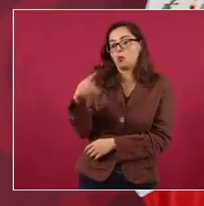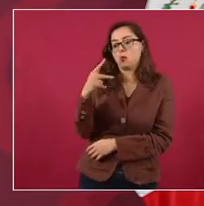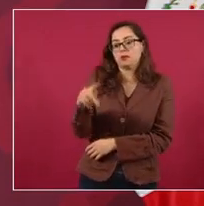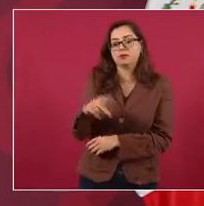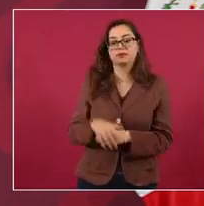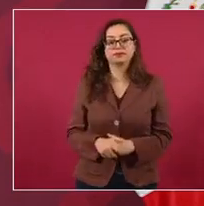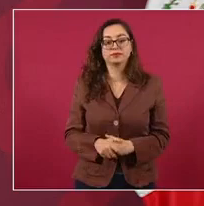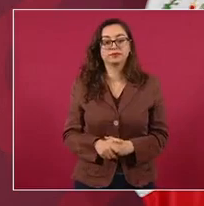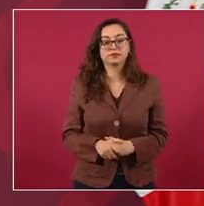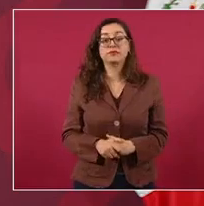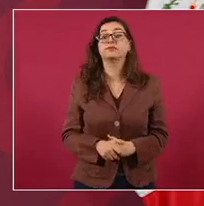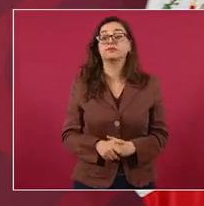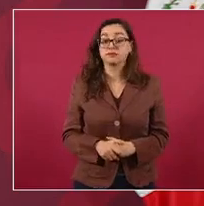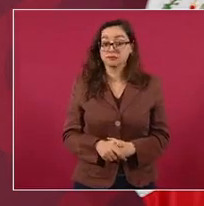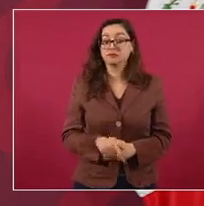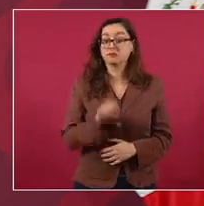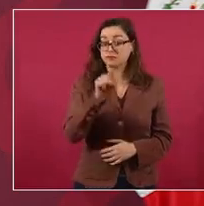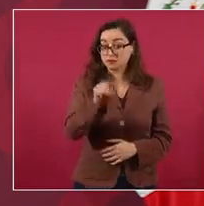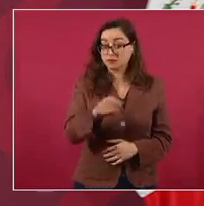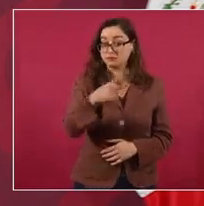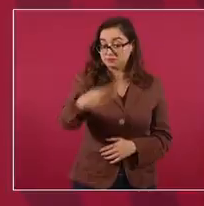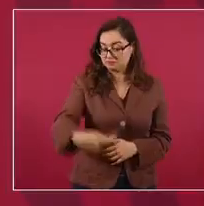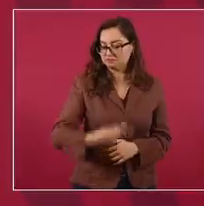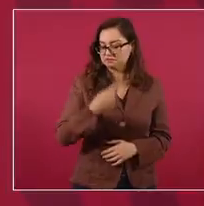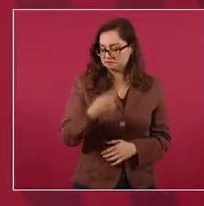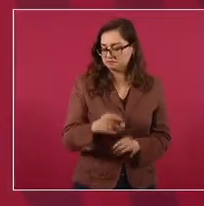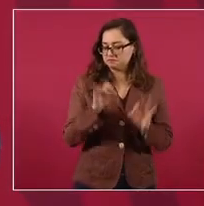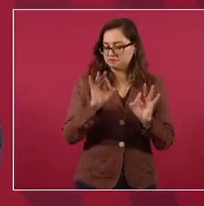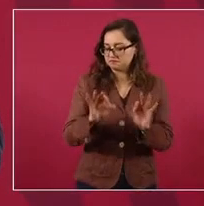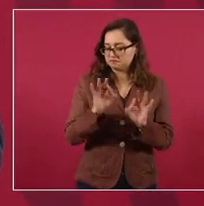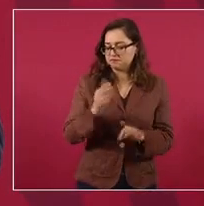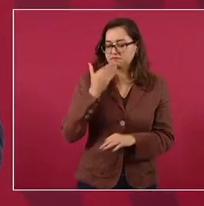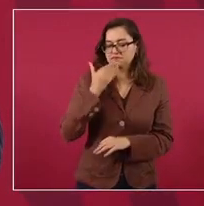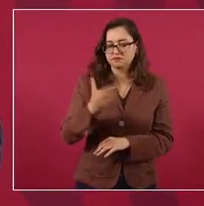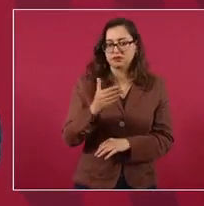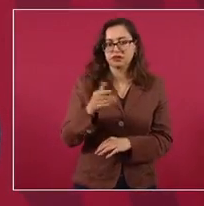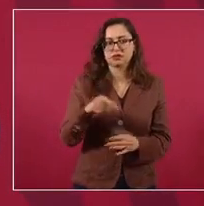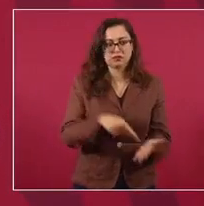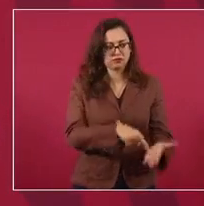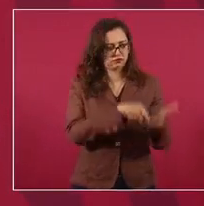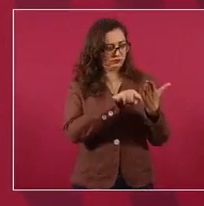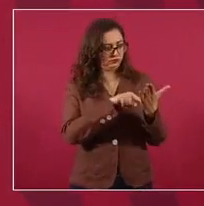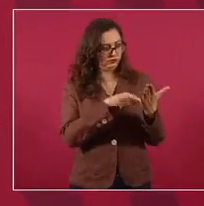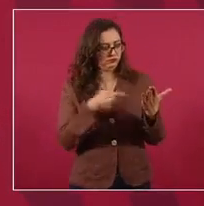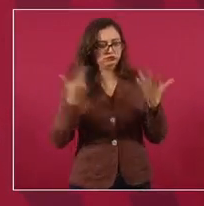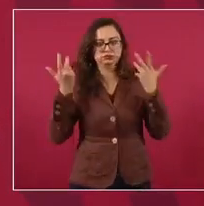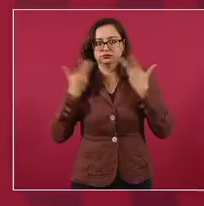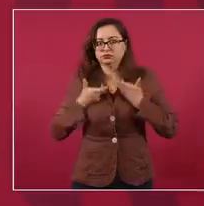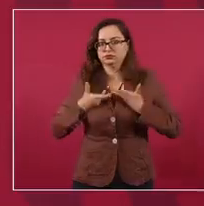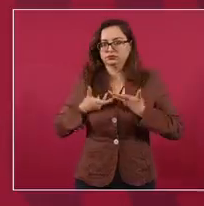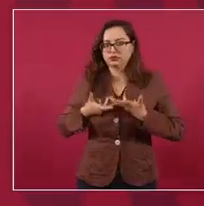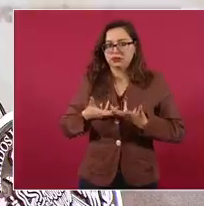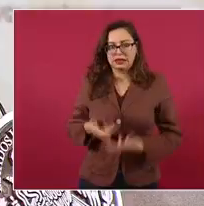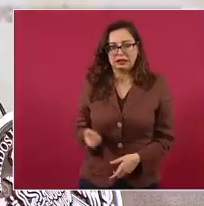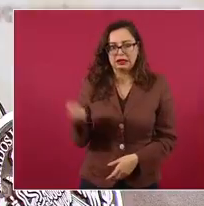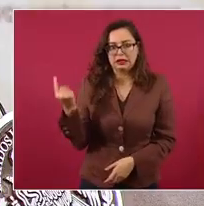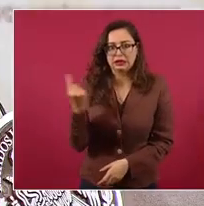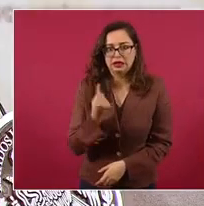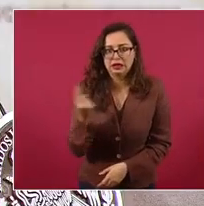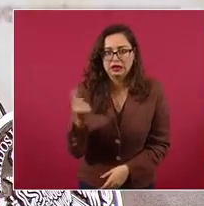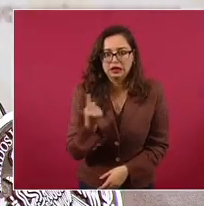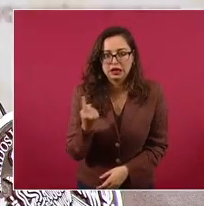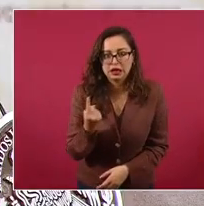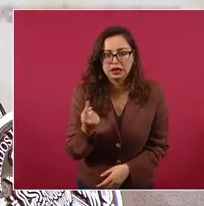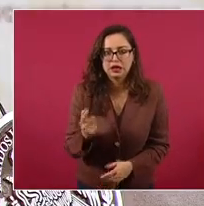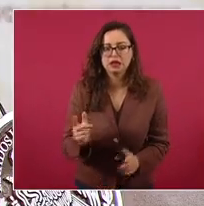. Qué bien que me tocaste ese tema, porque hasta me sorprendí cuando me lo dijeron que habían propuesto otra